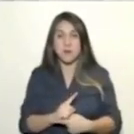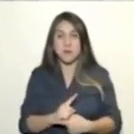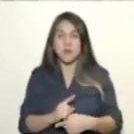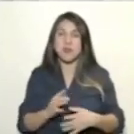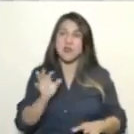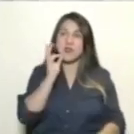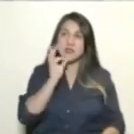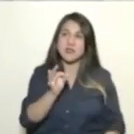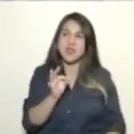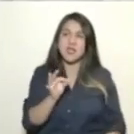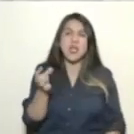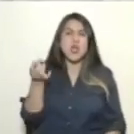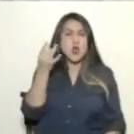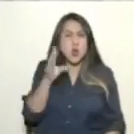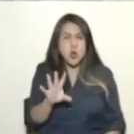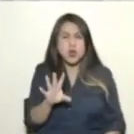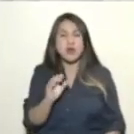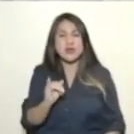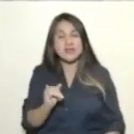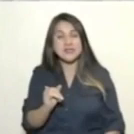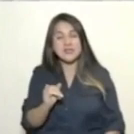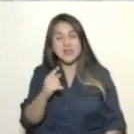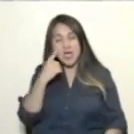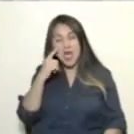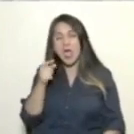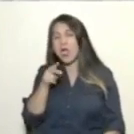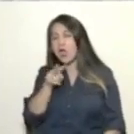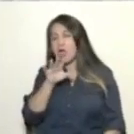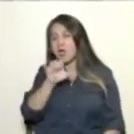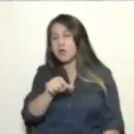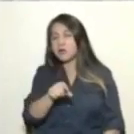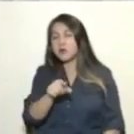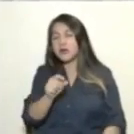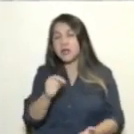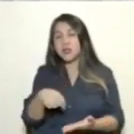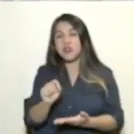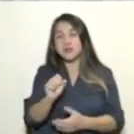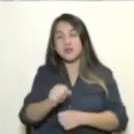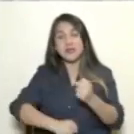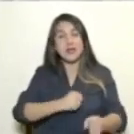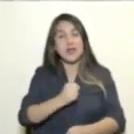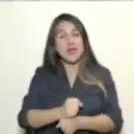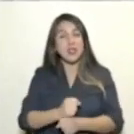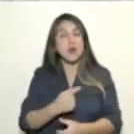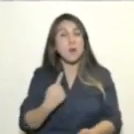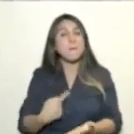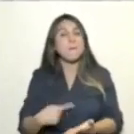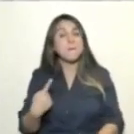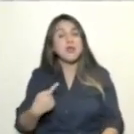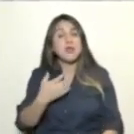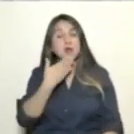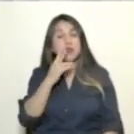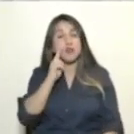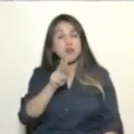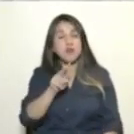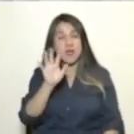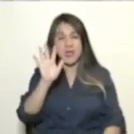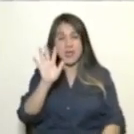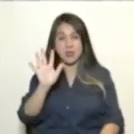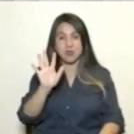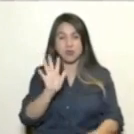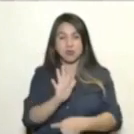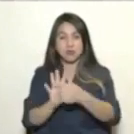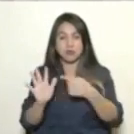Entonces decían, lo único que reconocería el hombre del año 1000 es cuando vea esto. ¿Y qué es lo que era